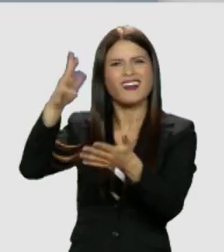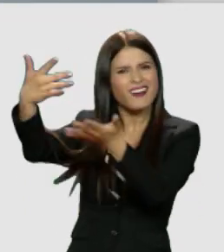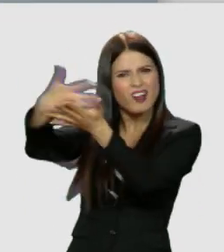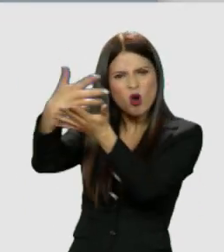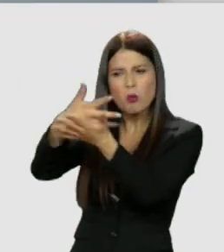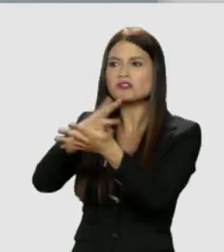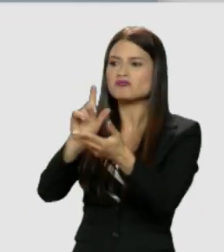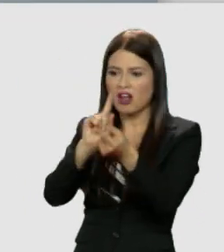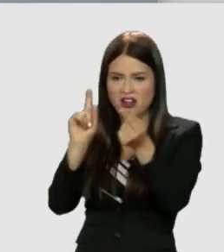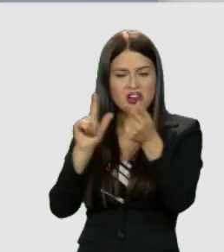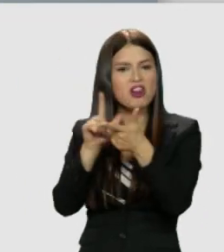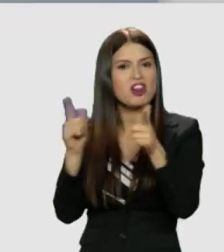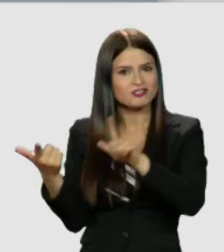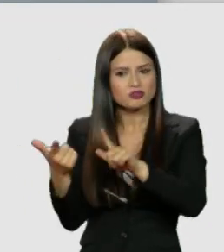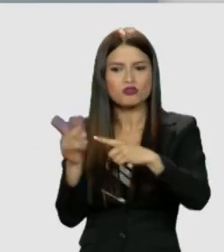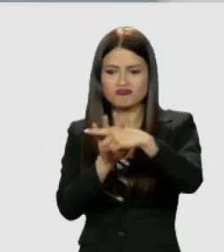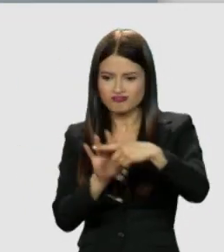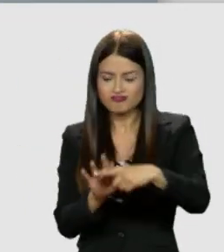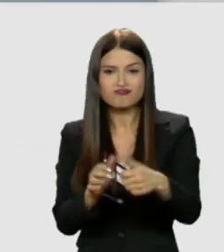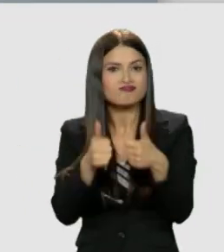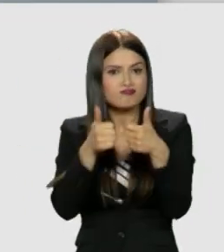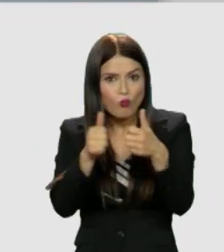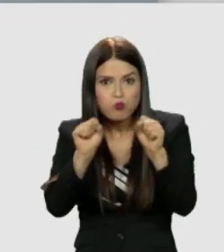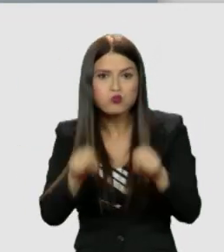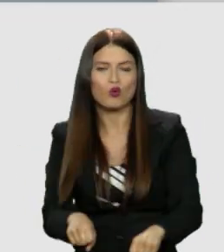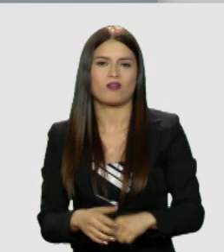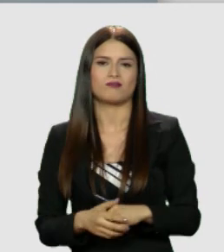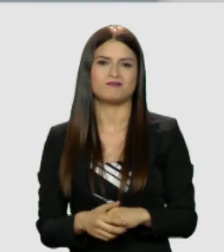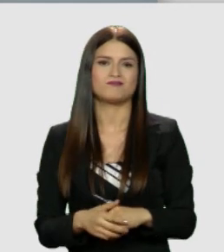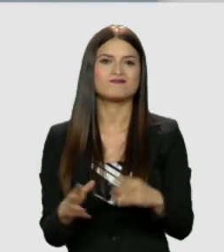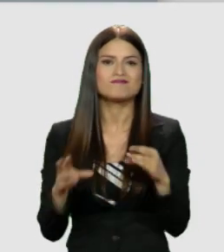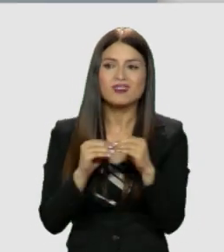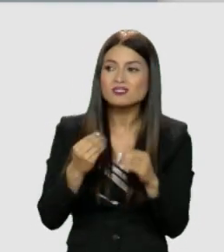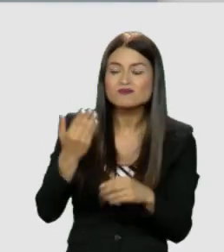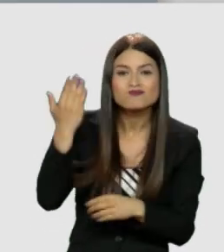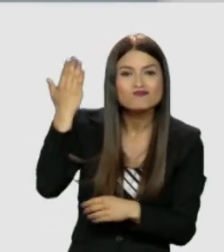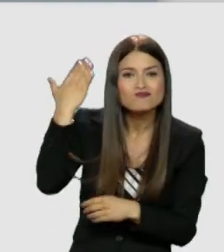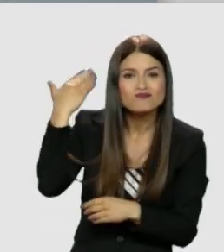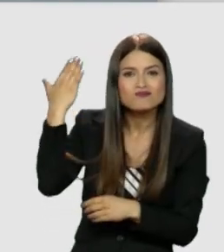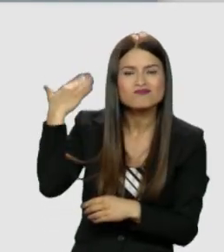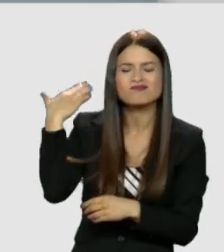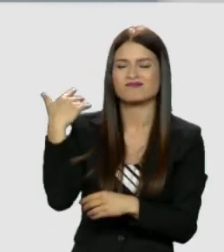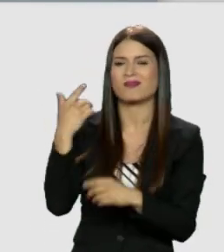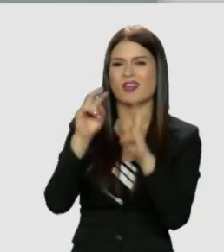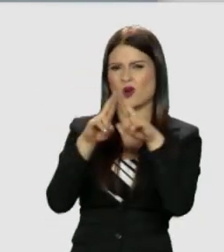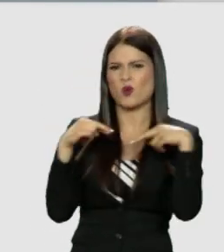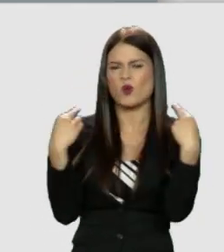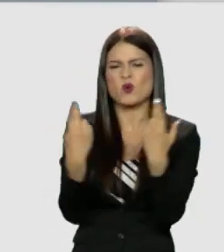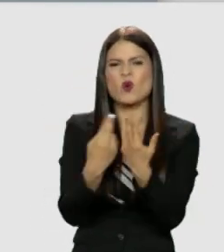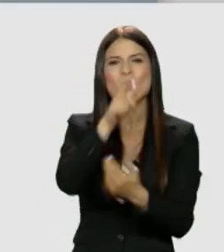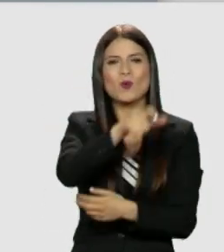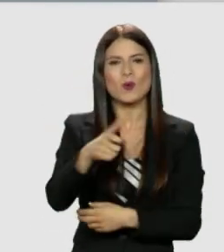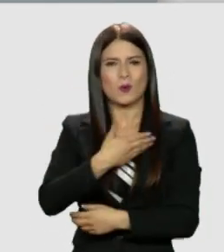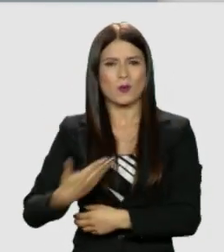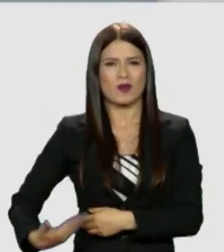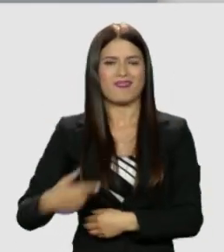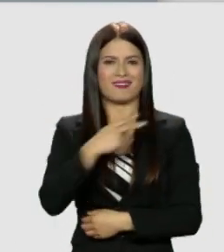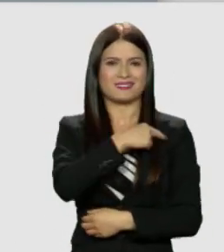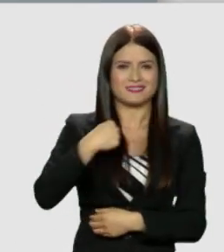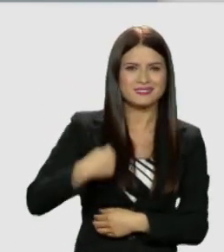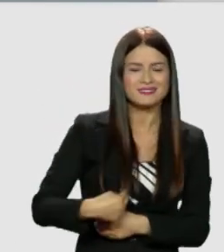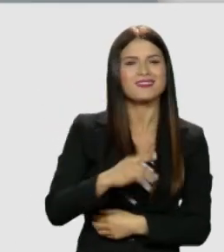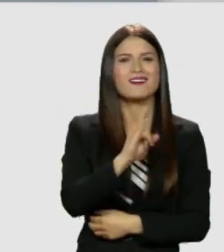acuerdo el fin de semana pasado también me reuní con los presidentes de China de Estados Unidos y de